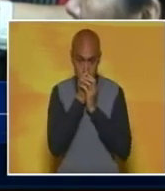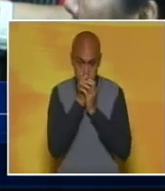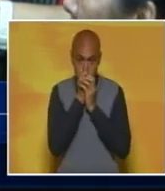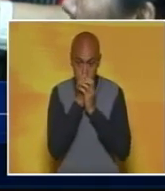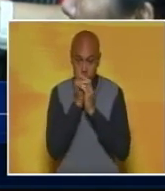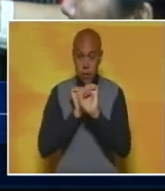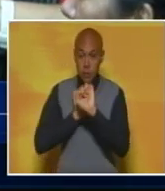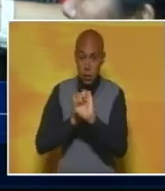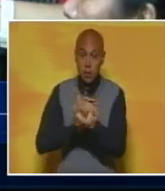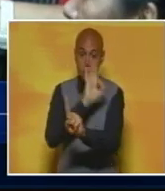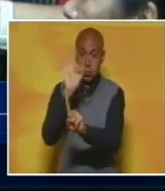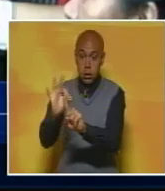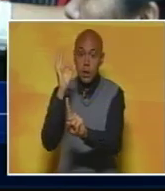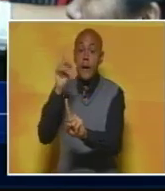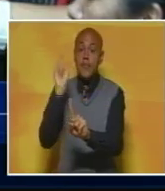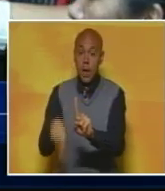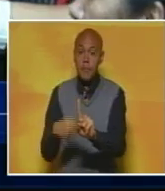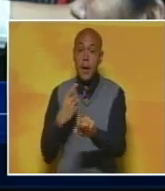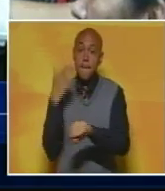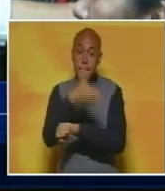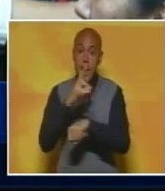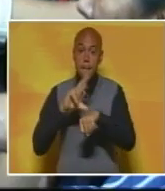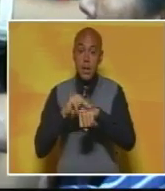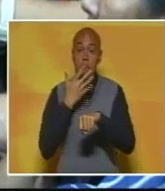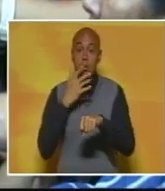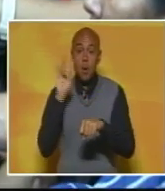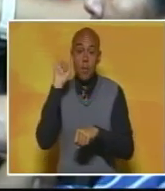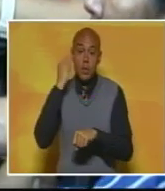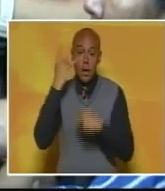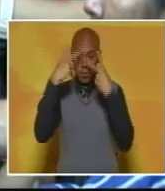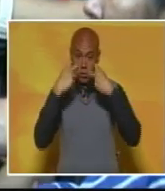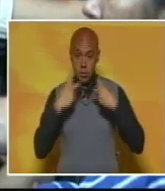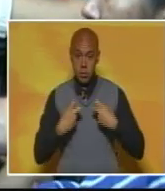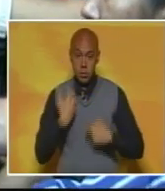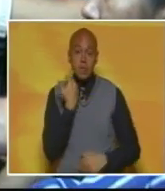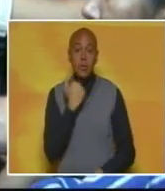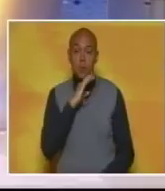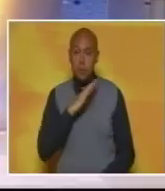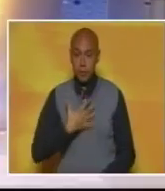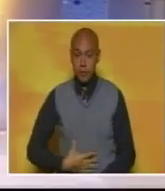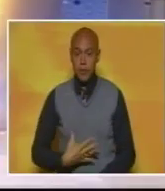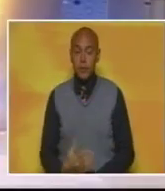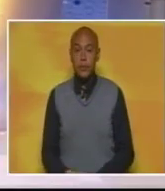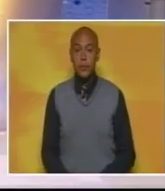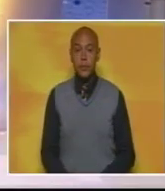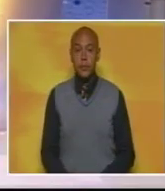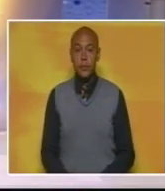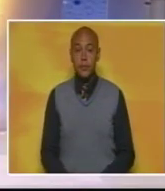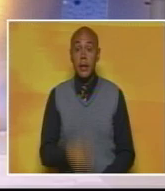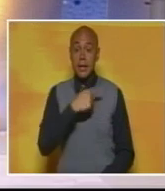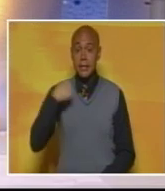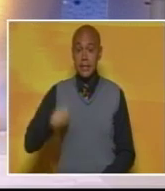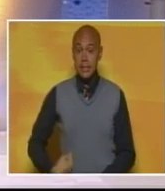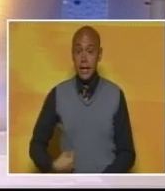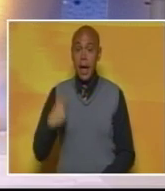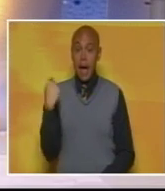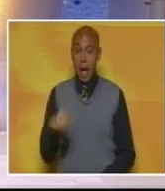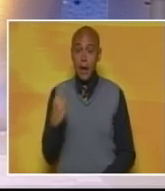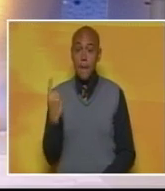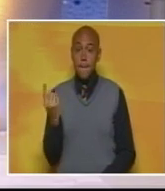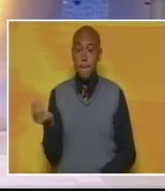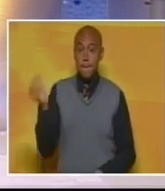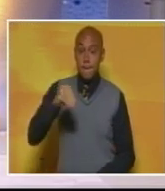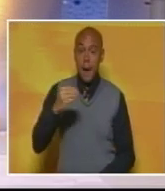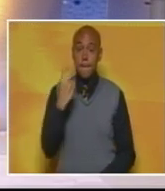estornudar. Asimismo, acudiendo al médico en caso de fiebre o síntomas respiratorios. En China aumentó